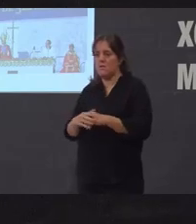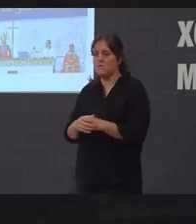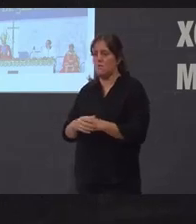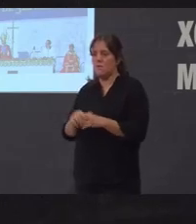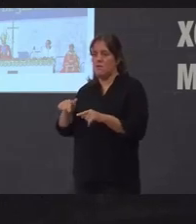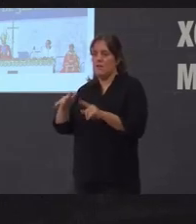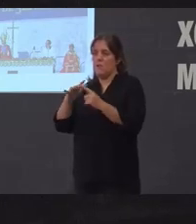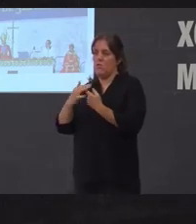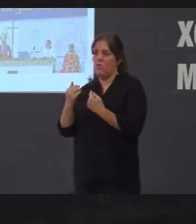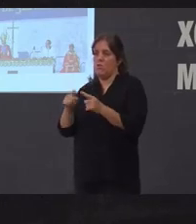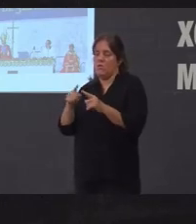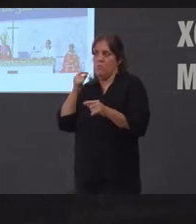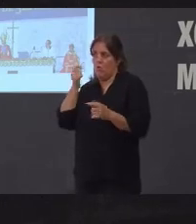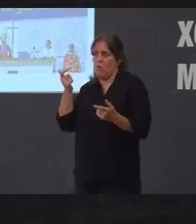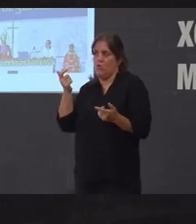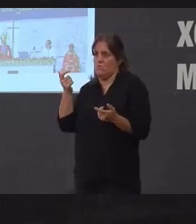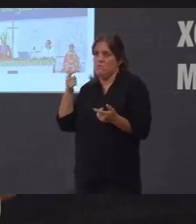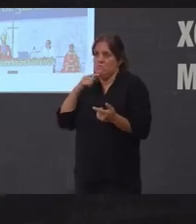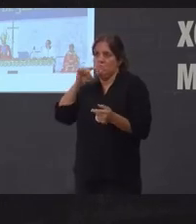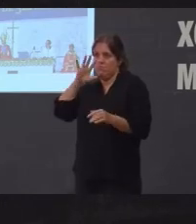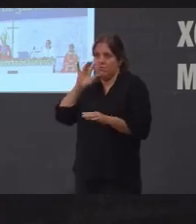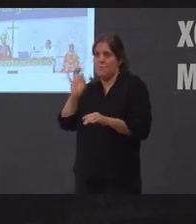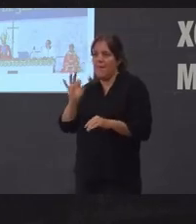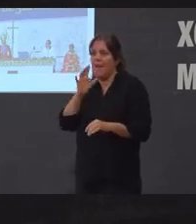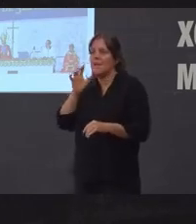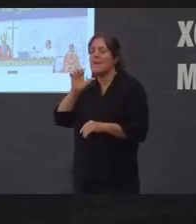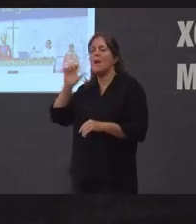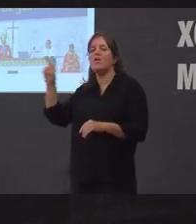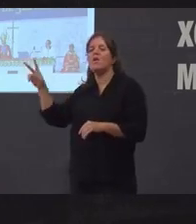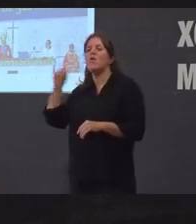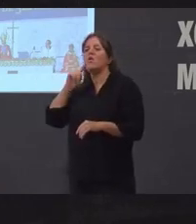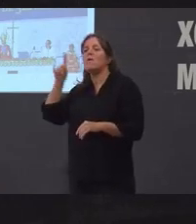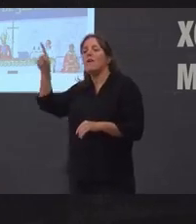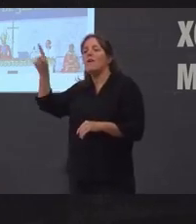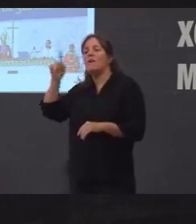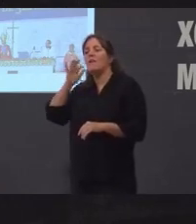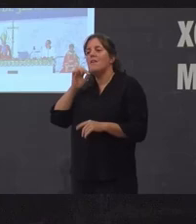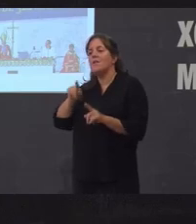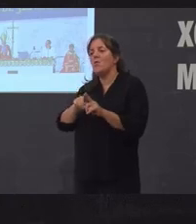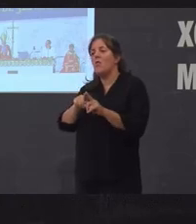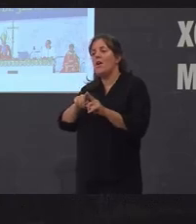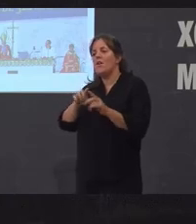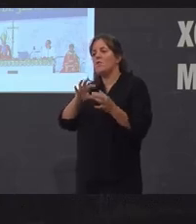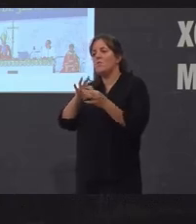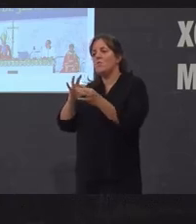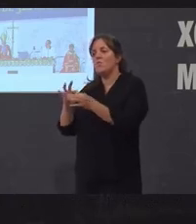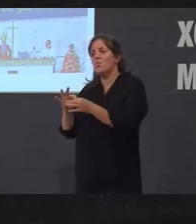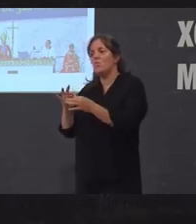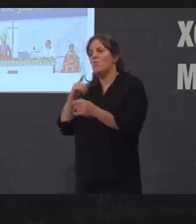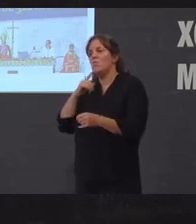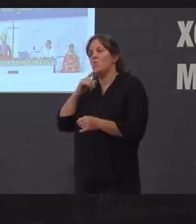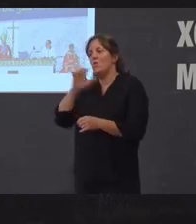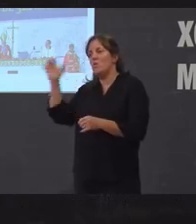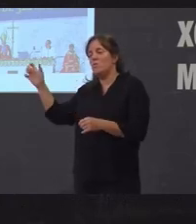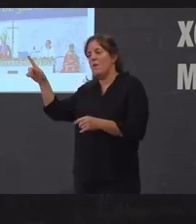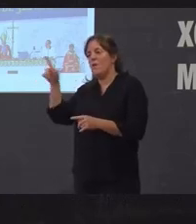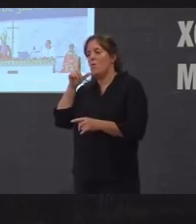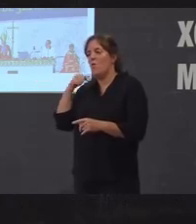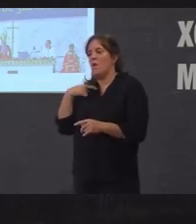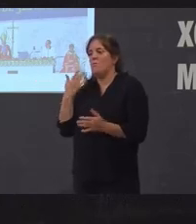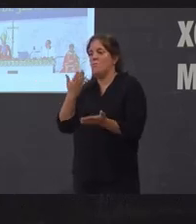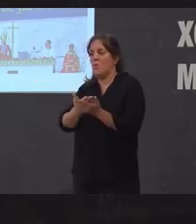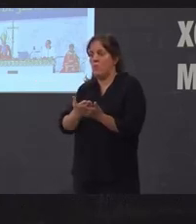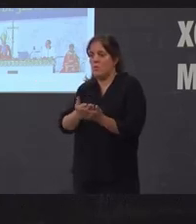é como mínimo sorprendente. De feito, a Unión Europea ten varias iniciativas nese sentido de